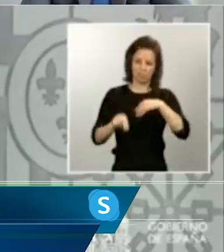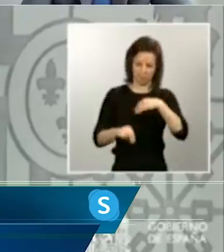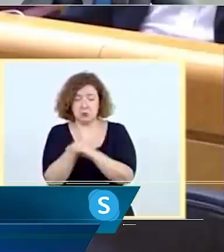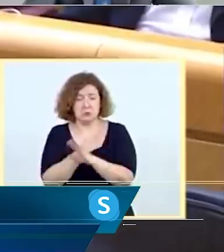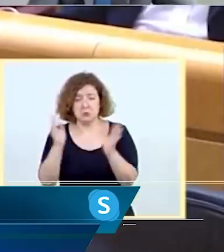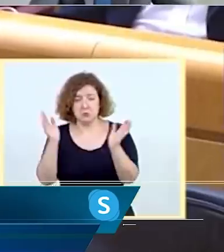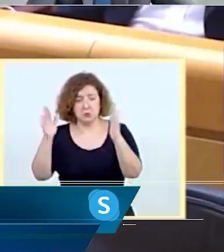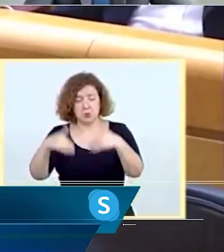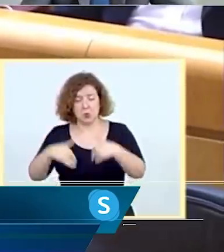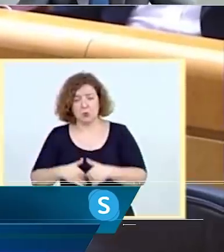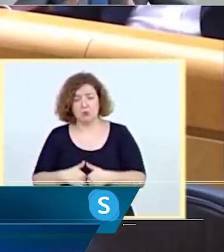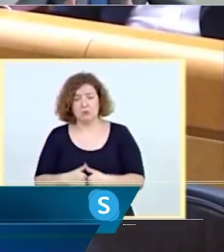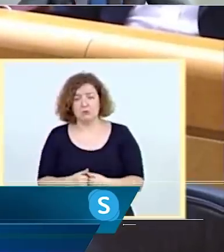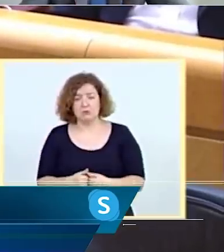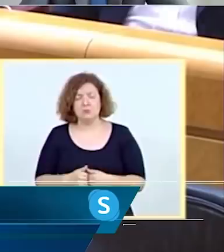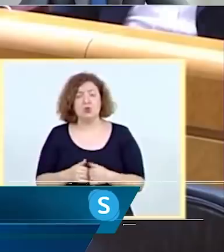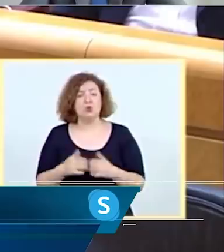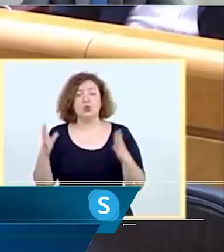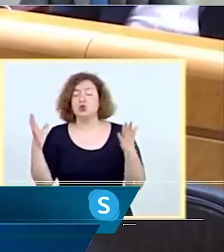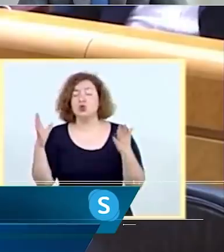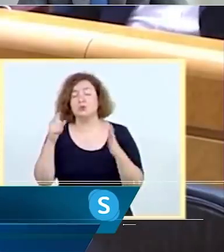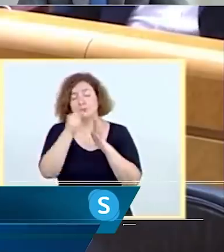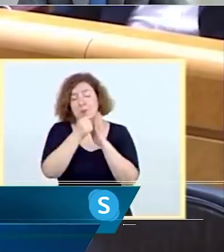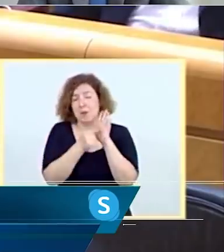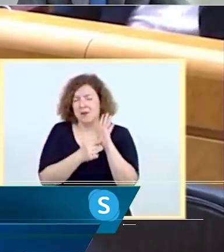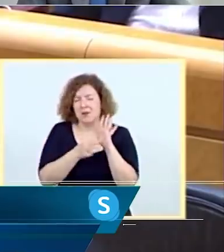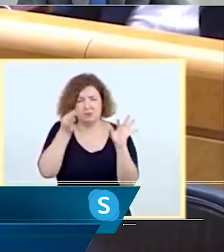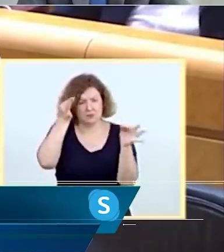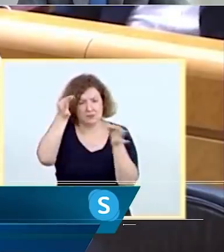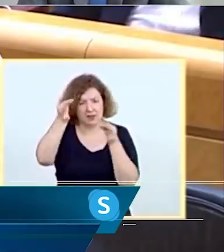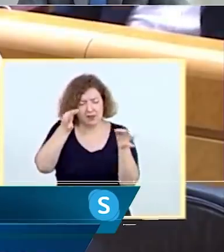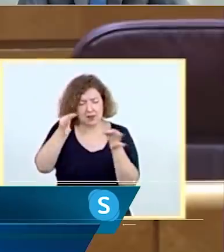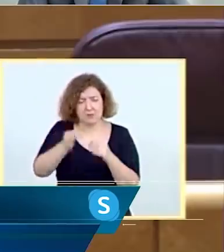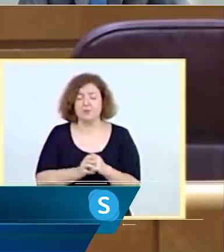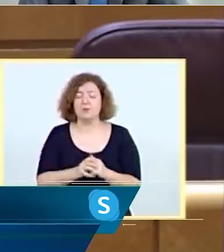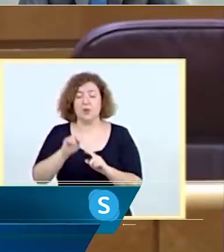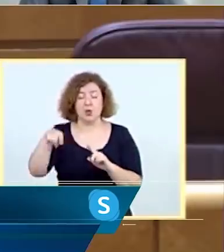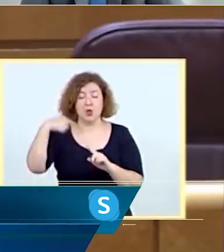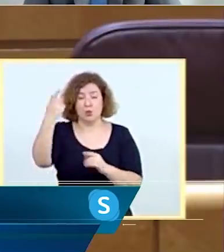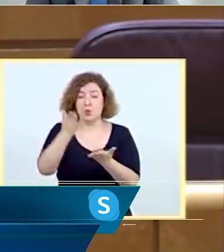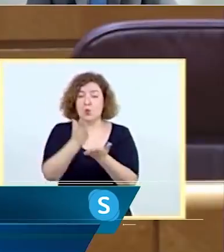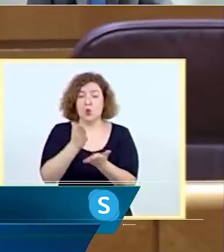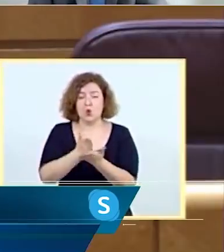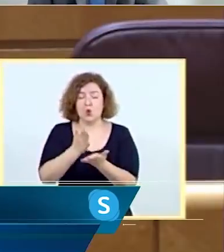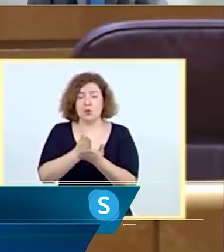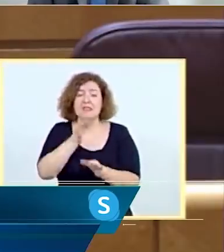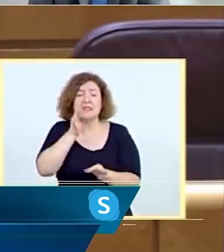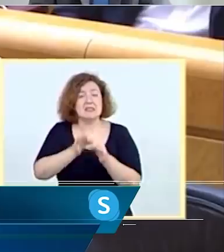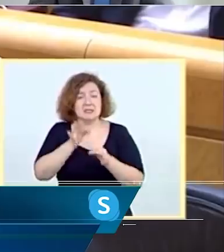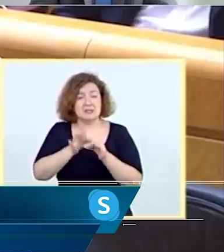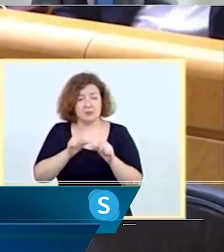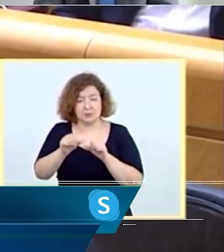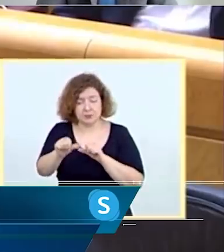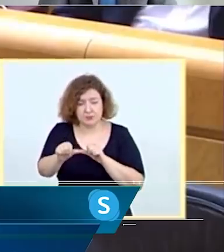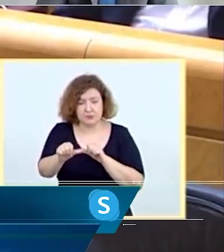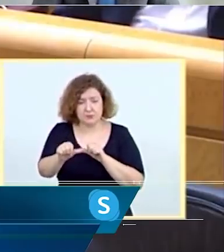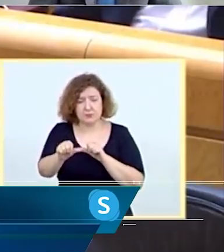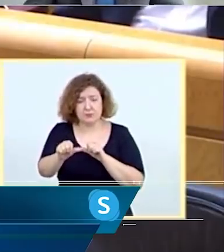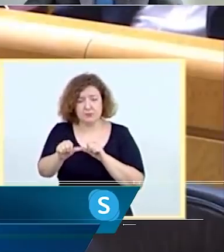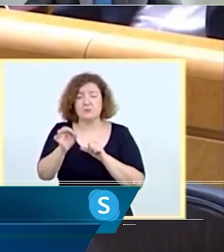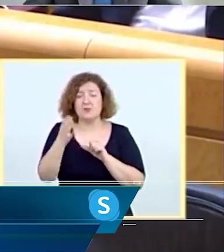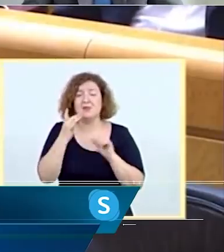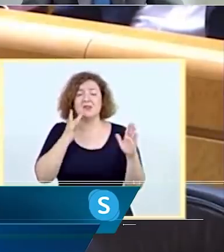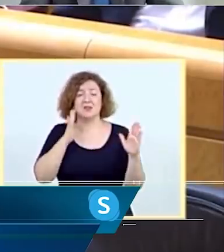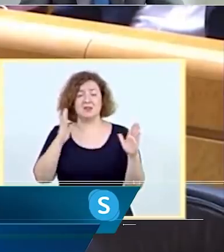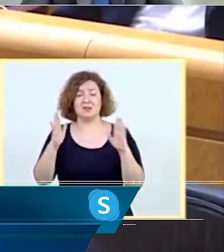solo de profesorado, sino de mantenimiento, va a ser infinitamente mayor al gasto que a día de hoy tiene en ello.